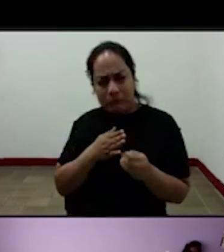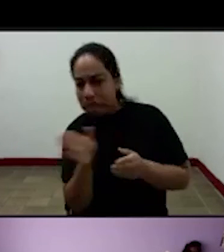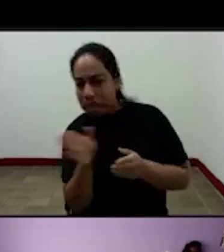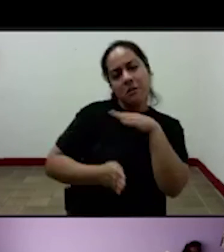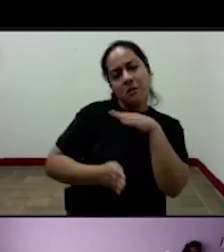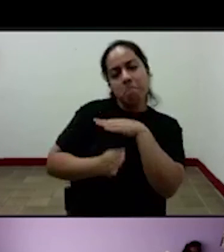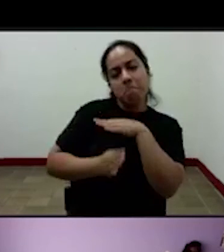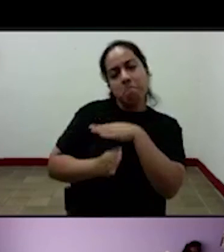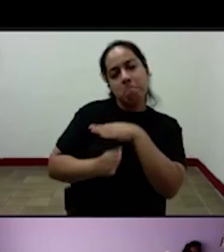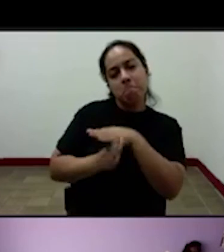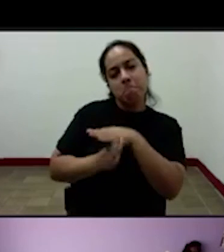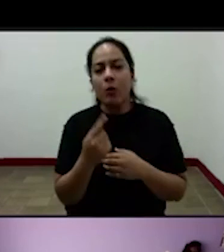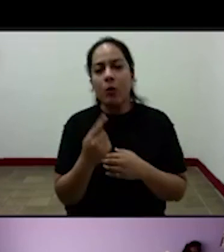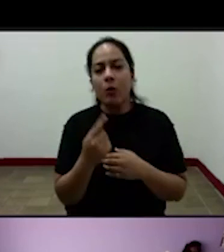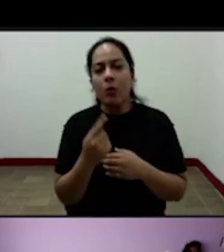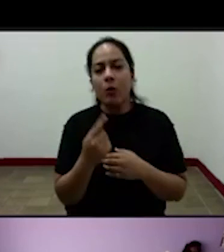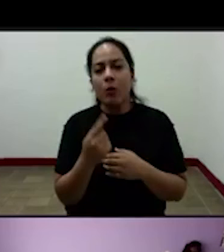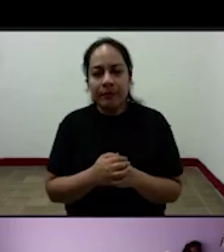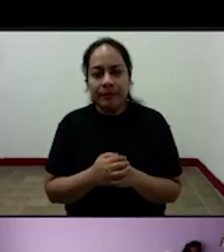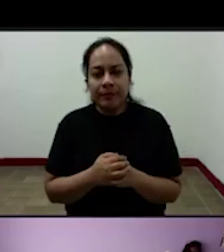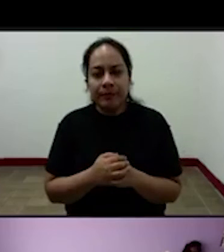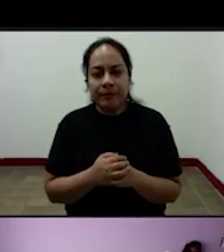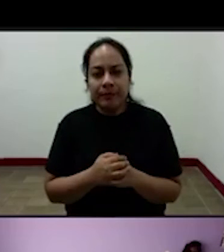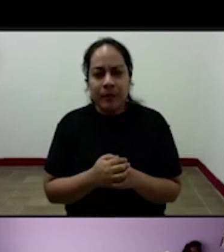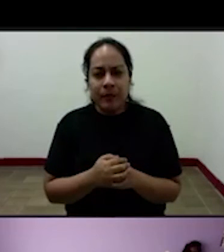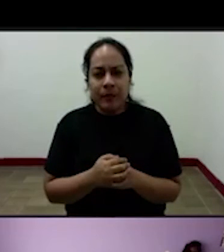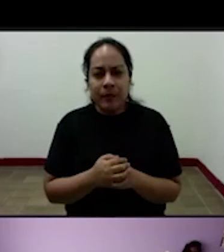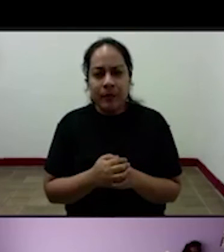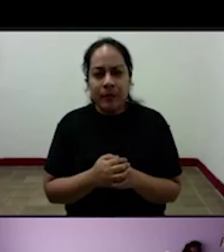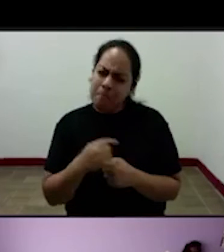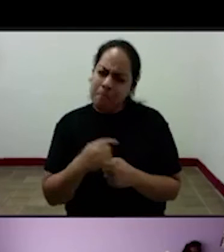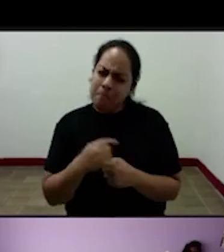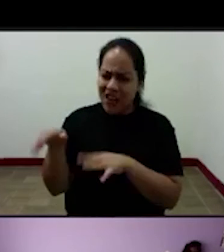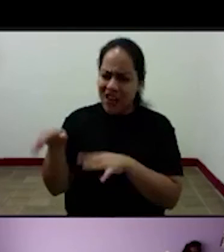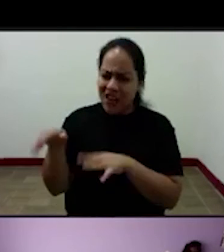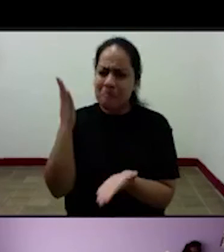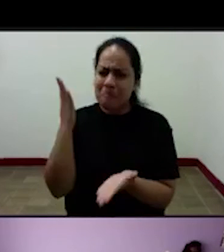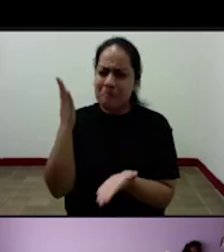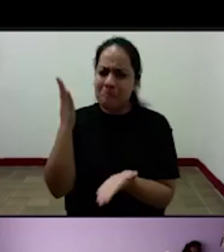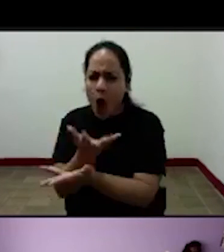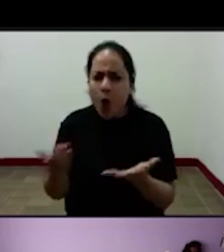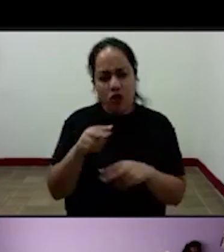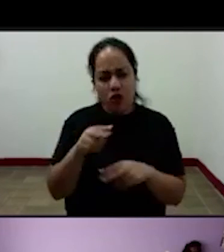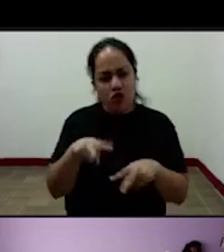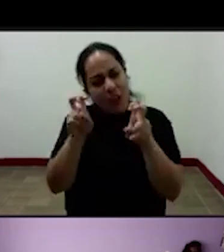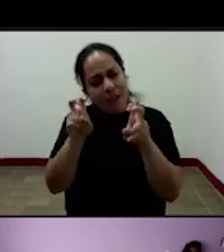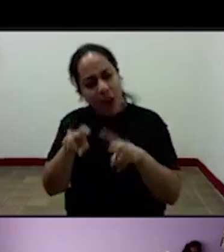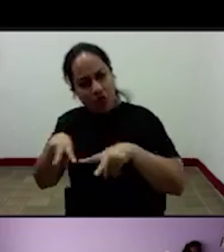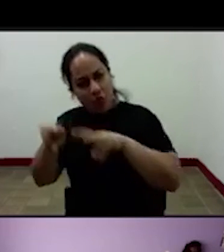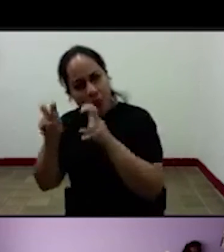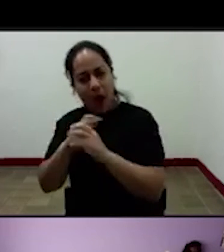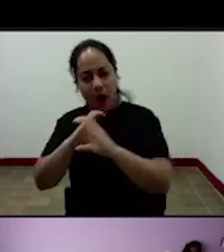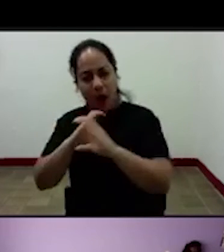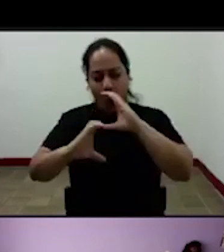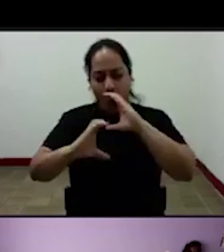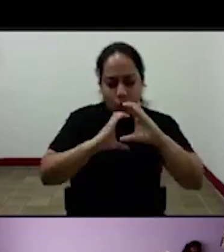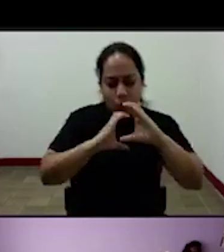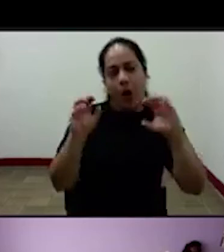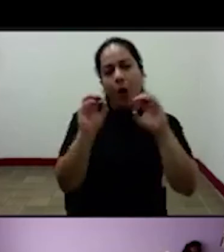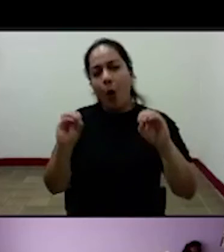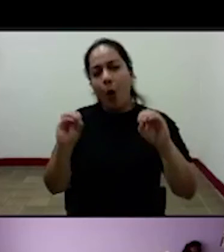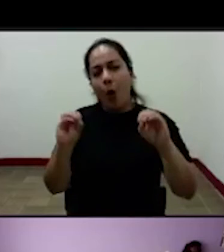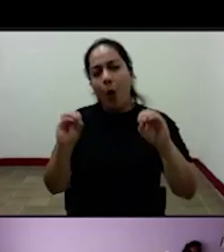Pero creo que sí se han encontrado dimensiones nuevas, comunicativas,